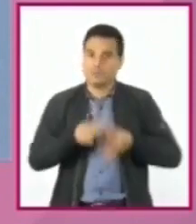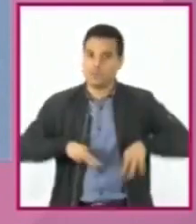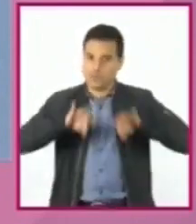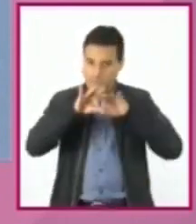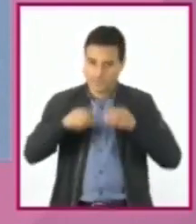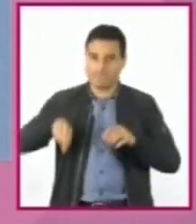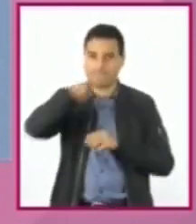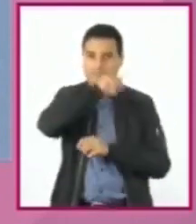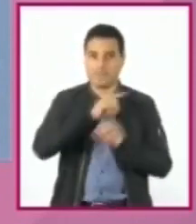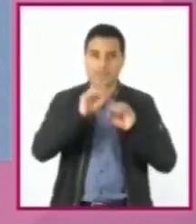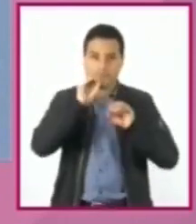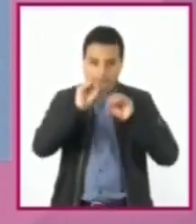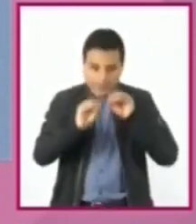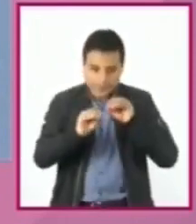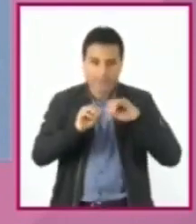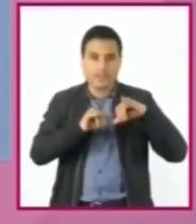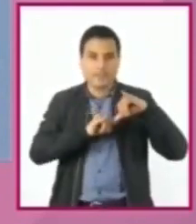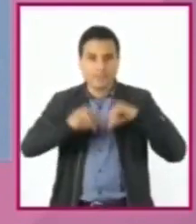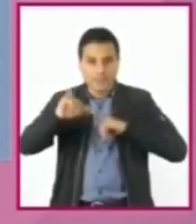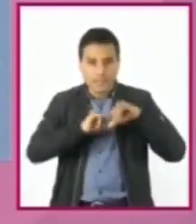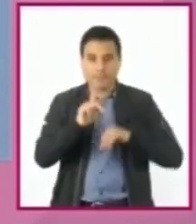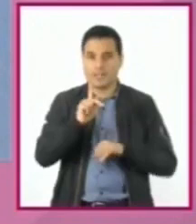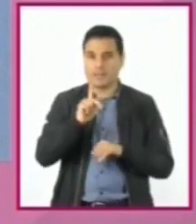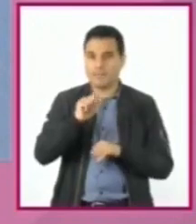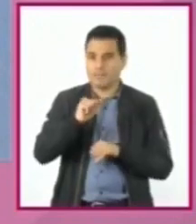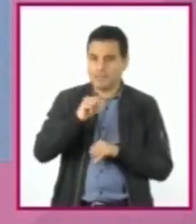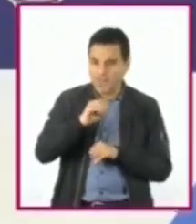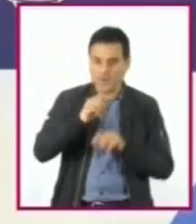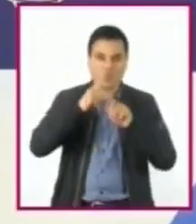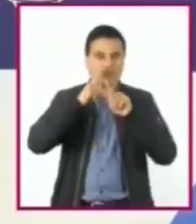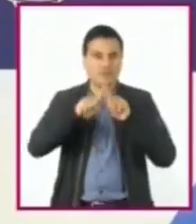diferentes representaciones del espacio geográfico?